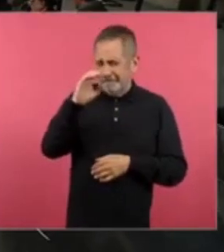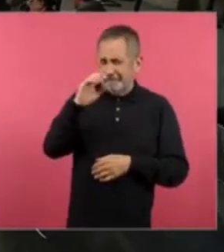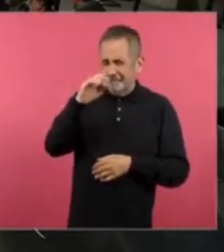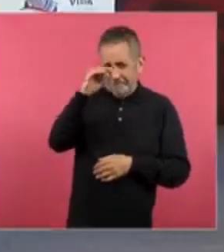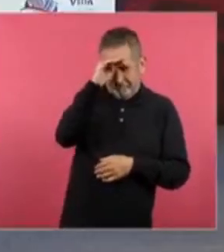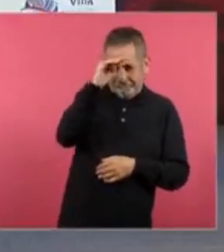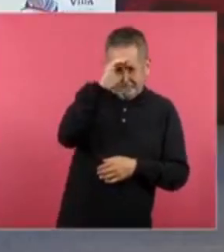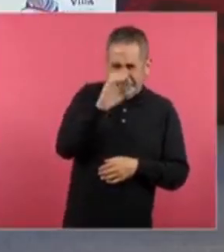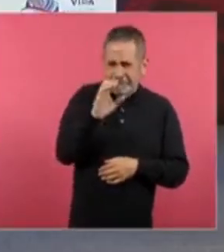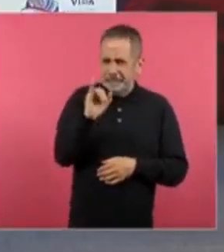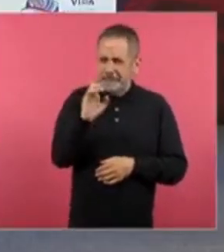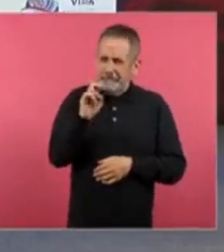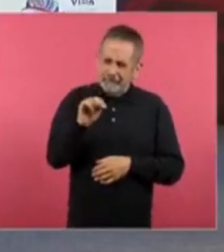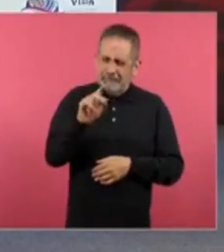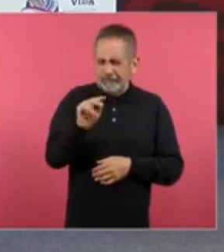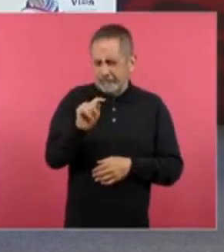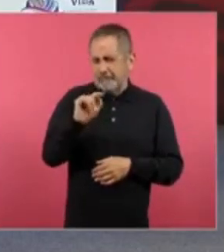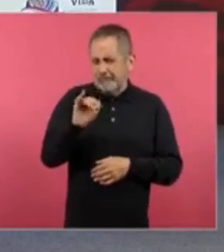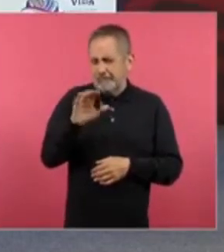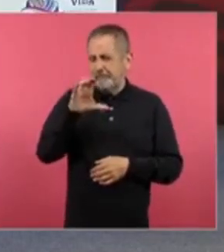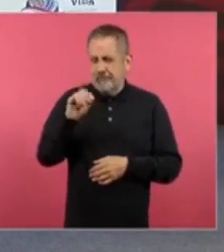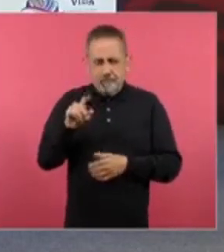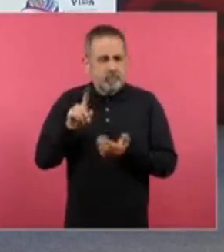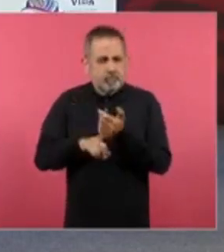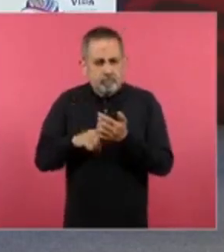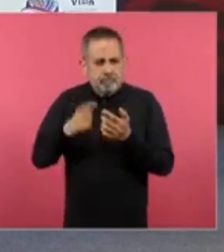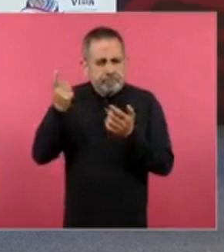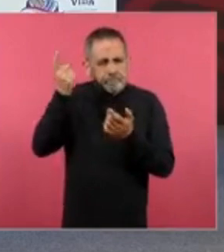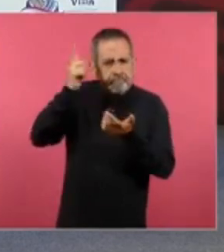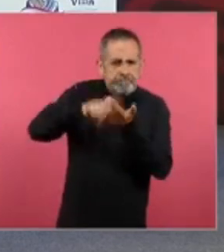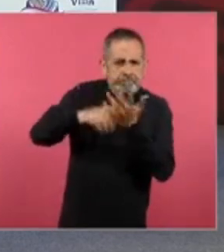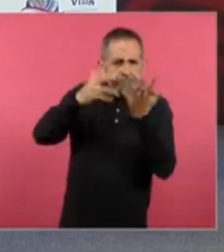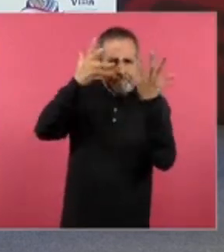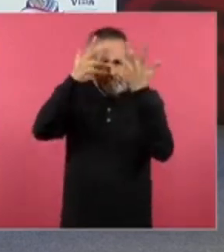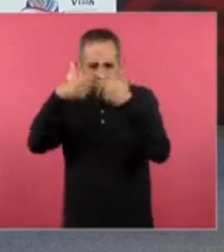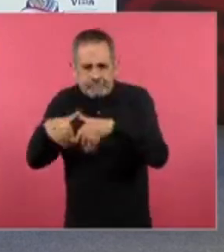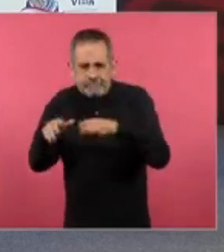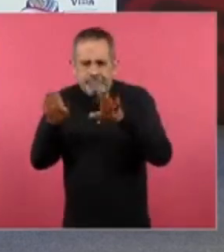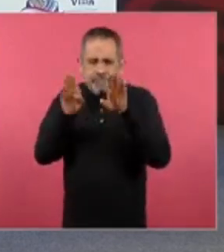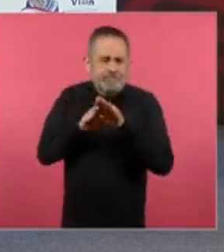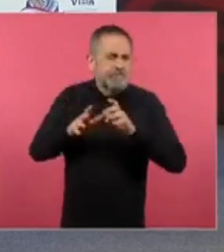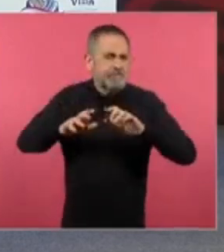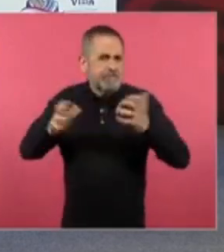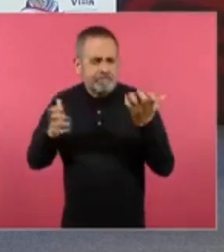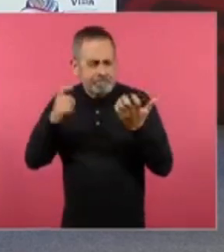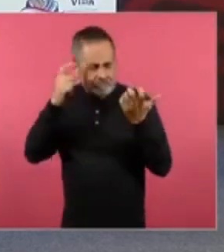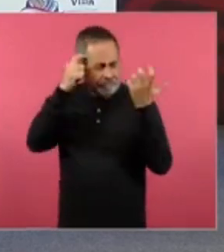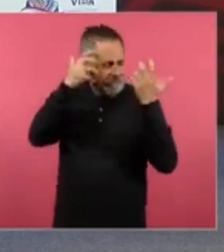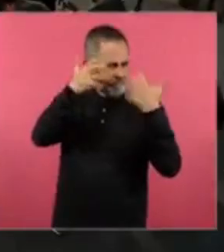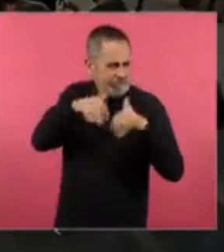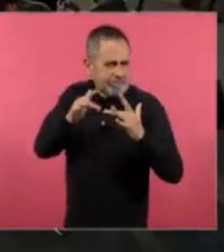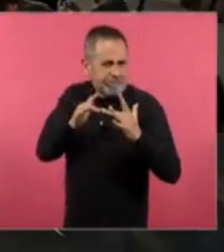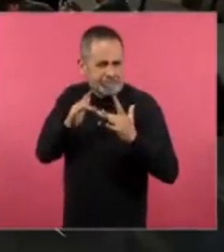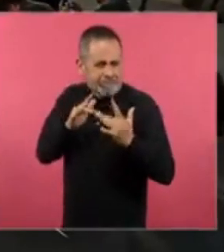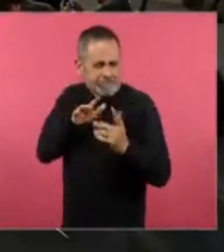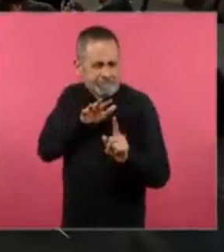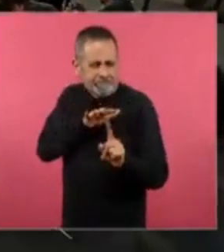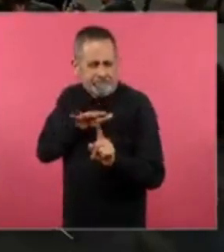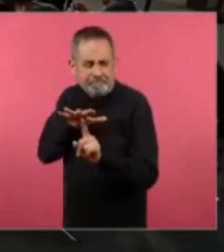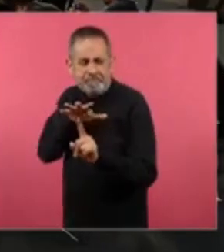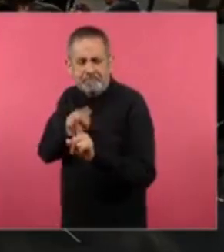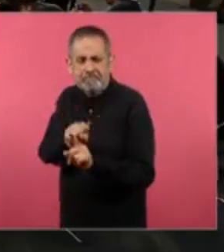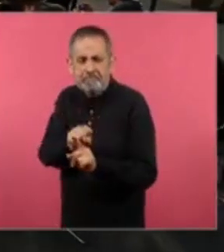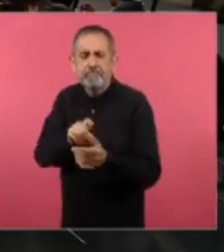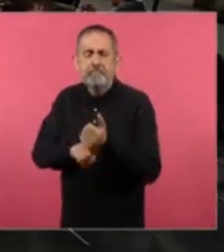que implica toda una serie de habilidades de pensamiento y de acción, que tienen que ver